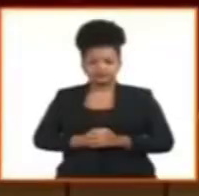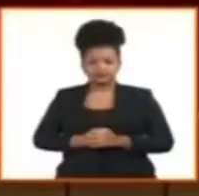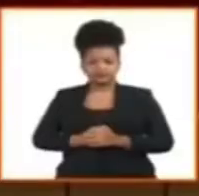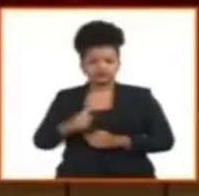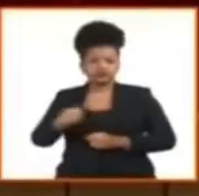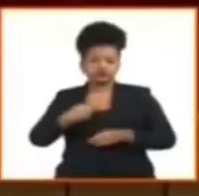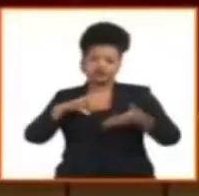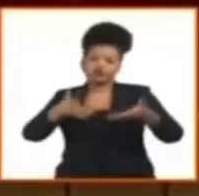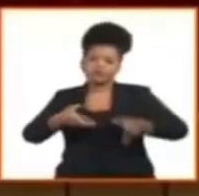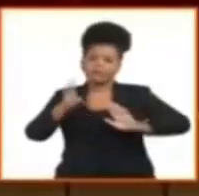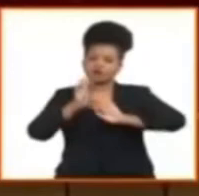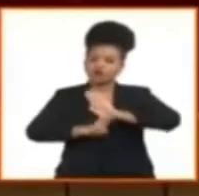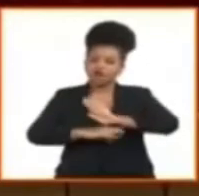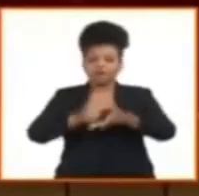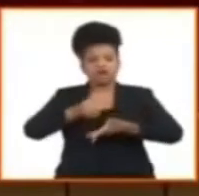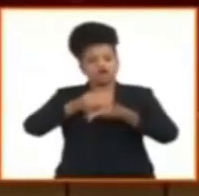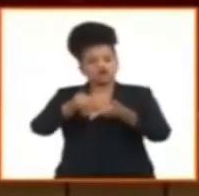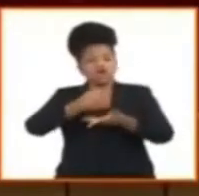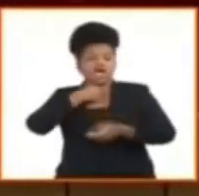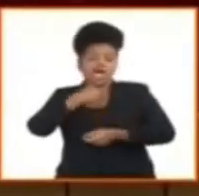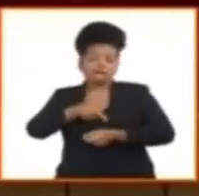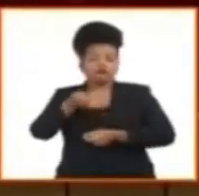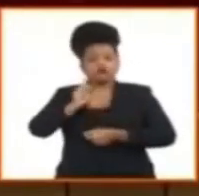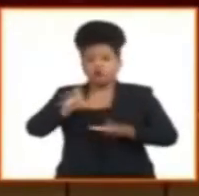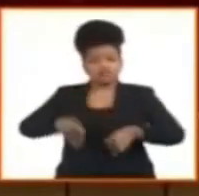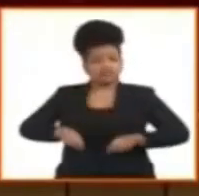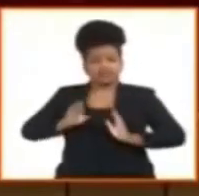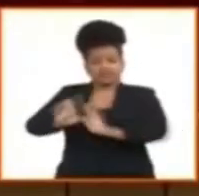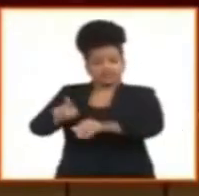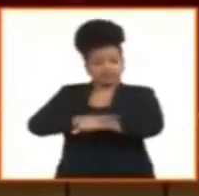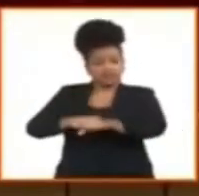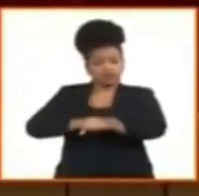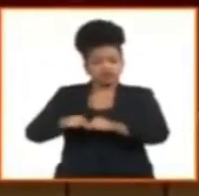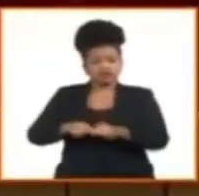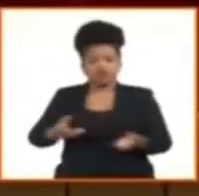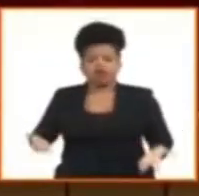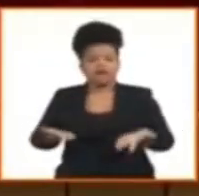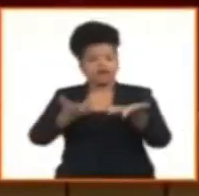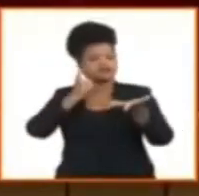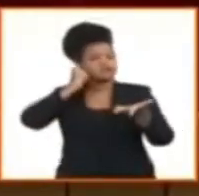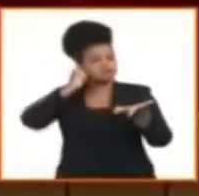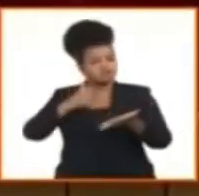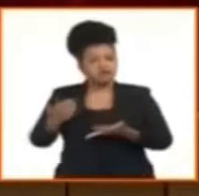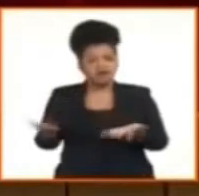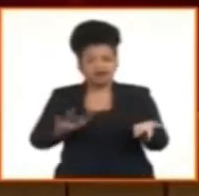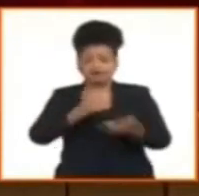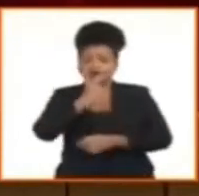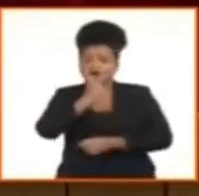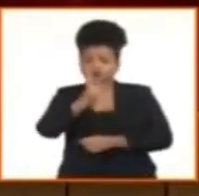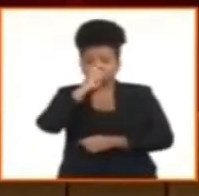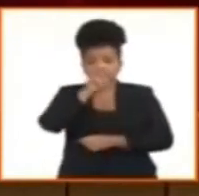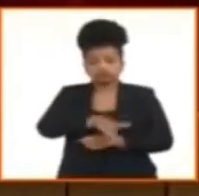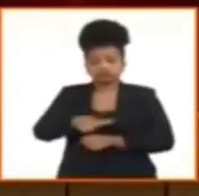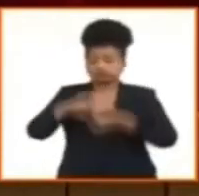como el programa contra la discriminación racial, el programa por el avance de la mujer, el programa para la atención a la niñez y la juventud,